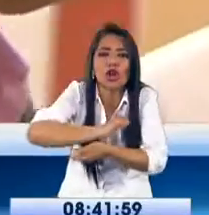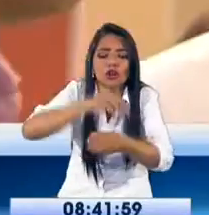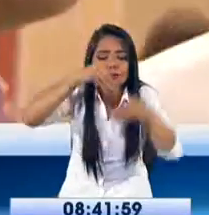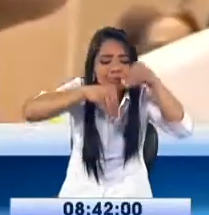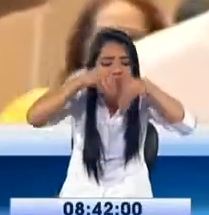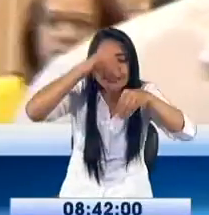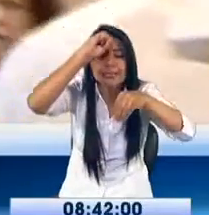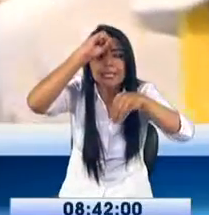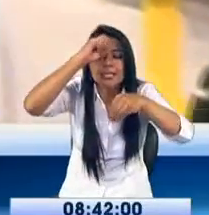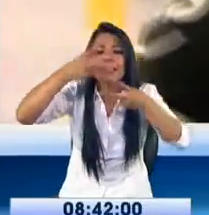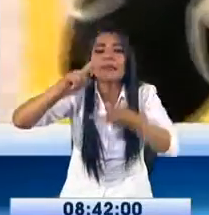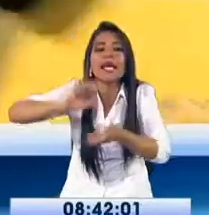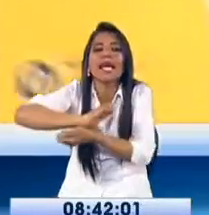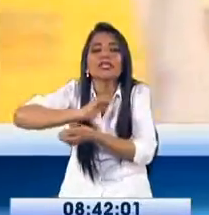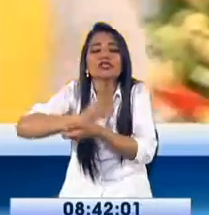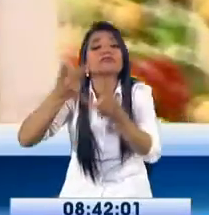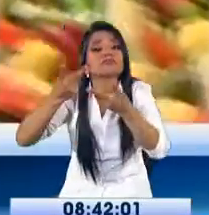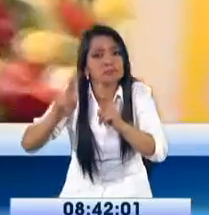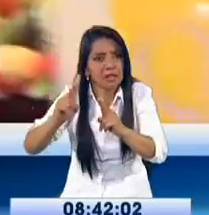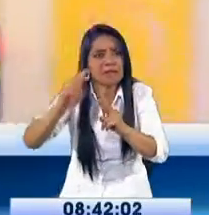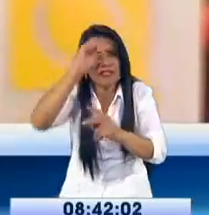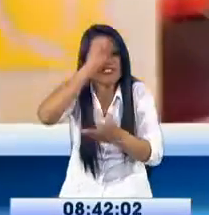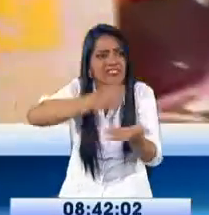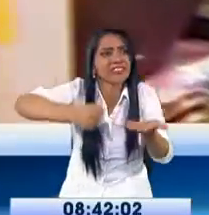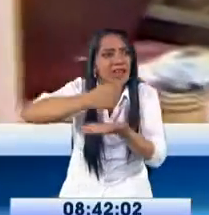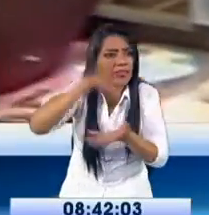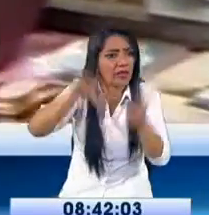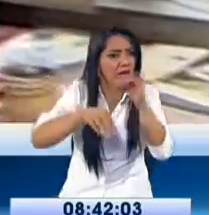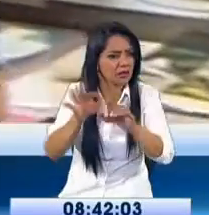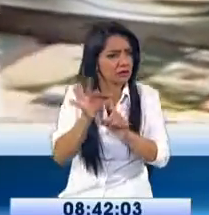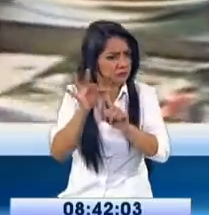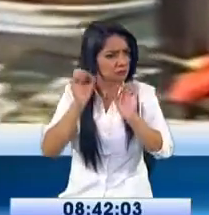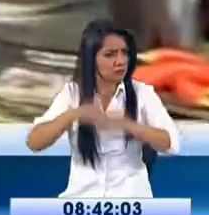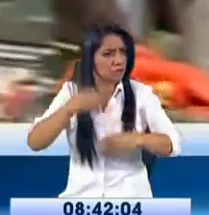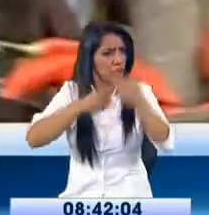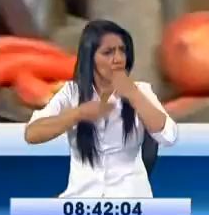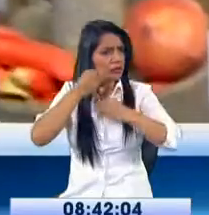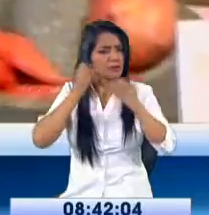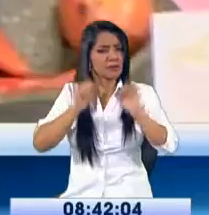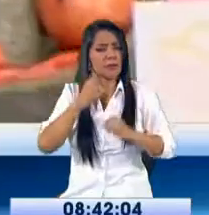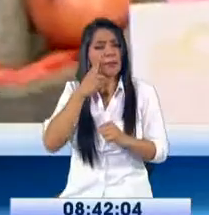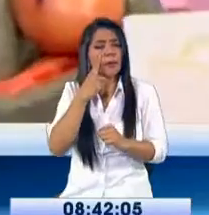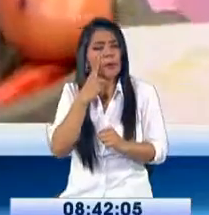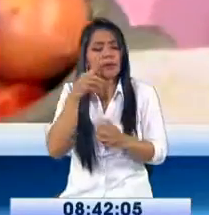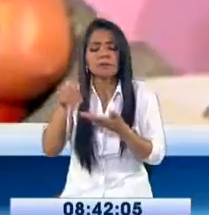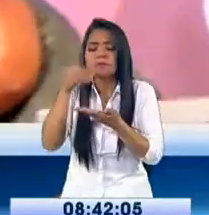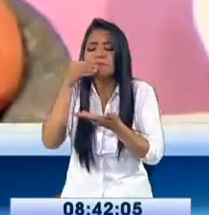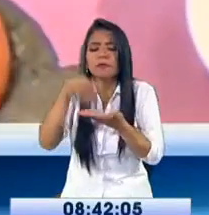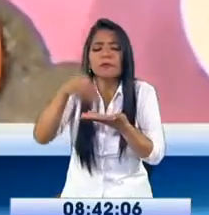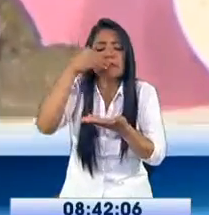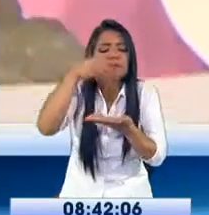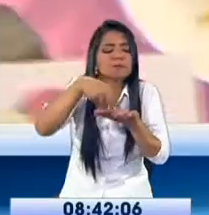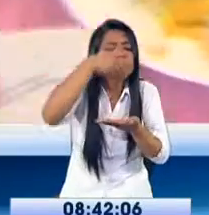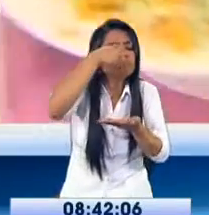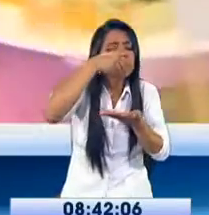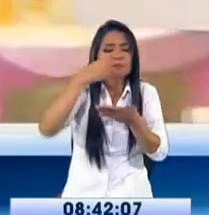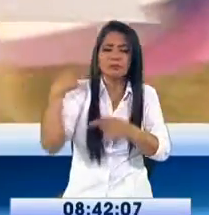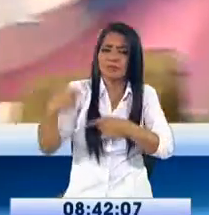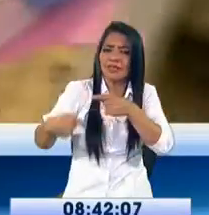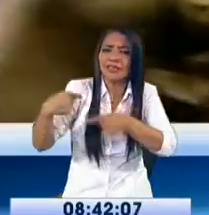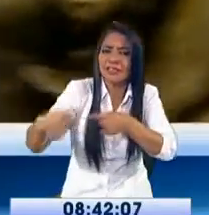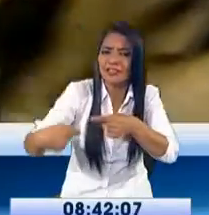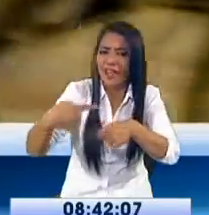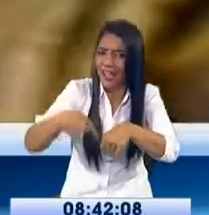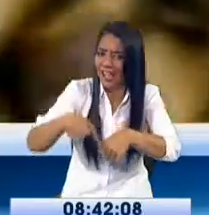el rico que es un macho y la fritada es ideal entonces para disfrutarlo y para que uno pruebe un poquito de todo lo que es estas tradiciones